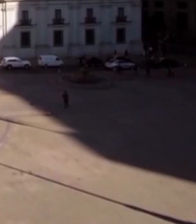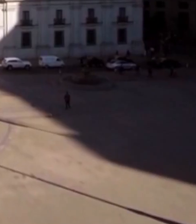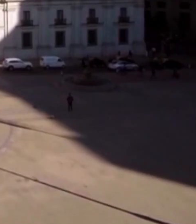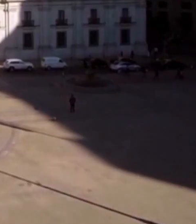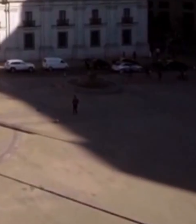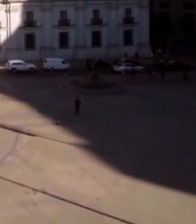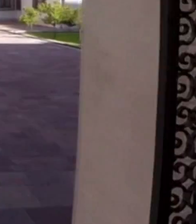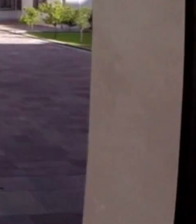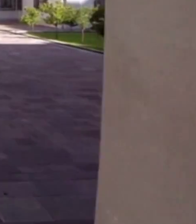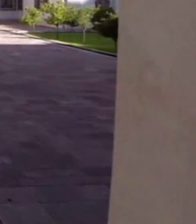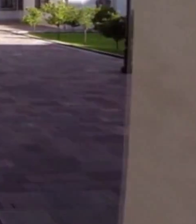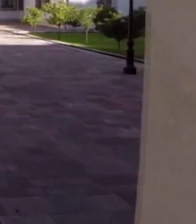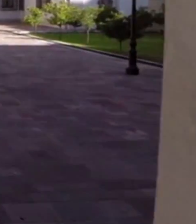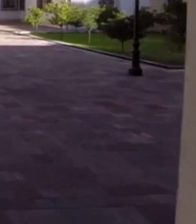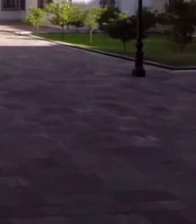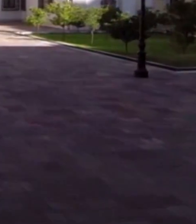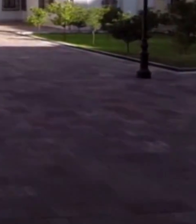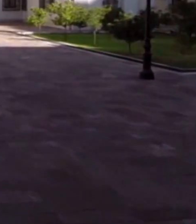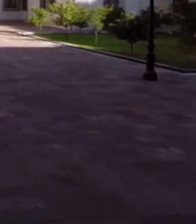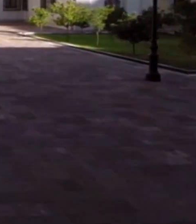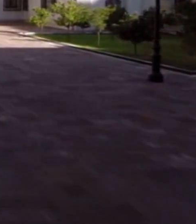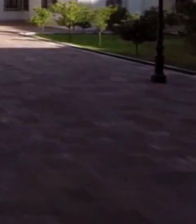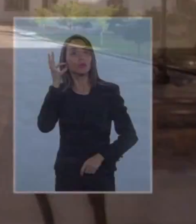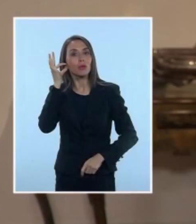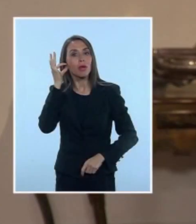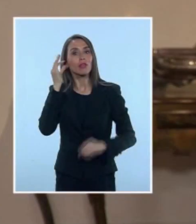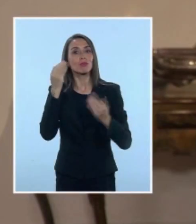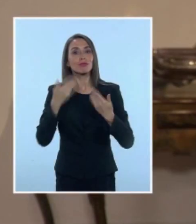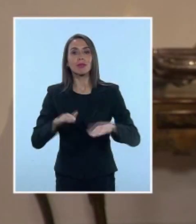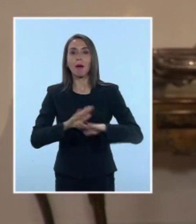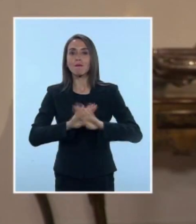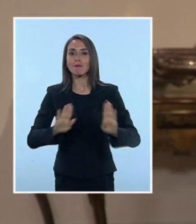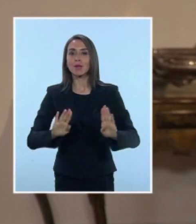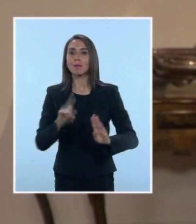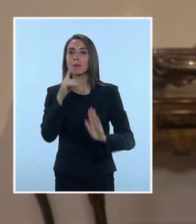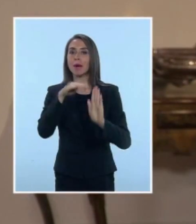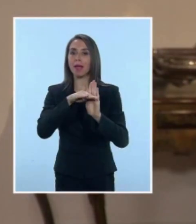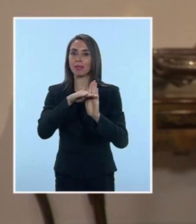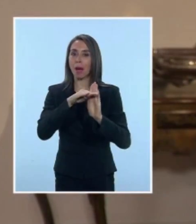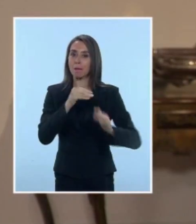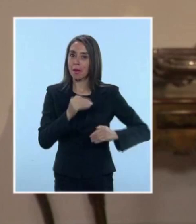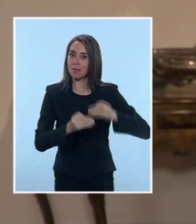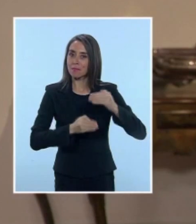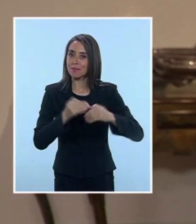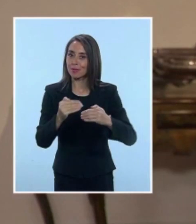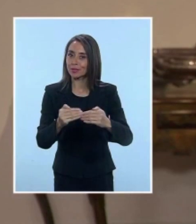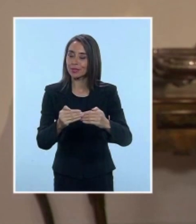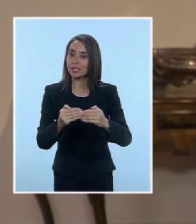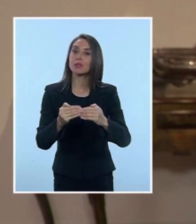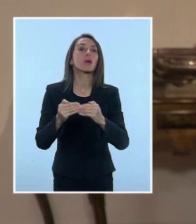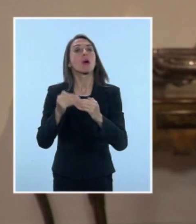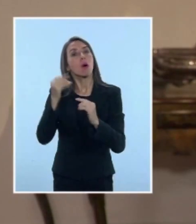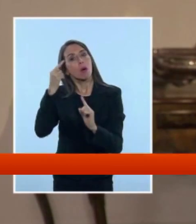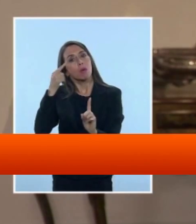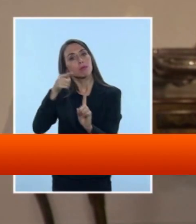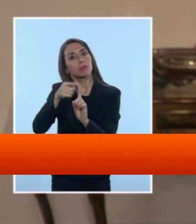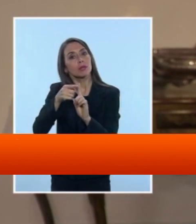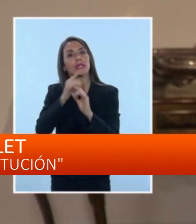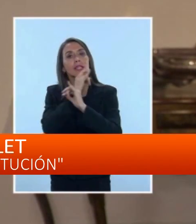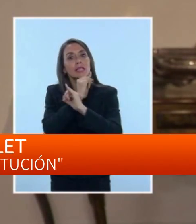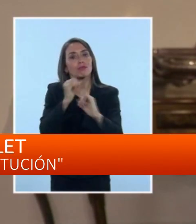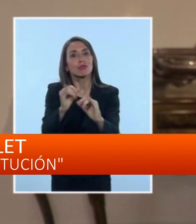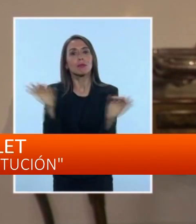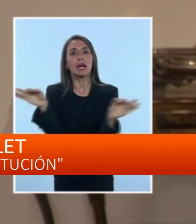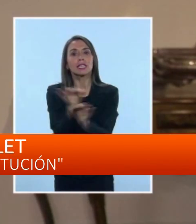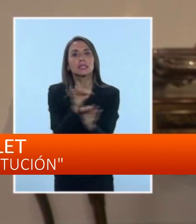el camino para que chile cuente con una nueva constitución sigue en marcha en cadena nacional la presidenta michelle bachelet de vamos a participar